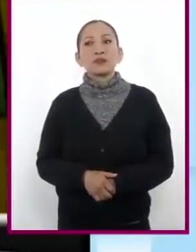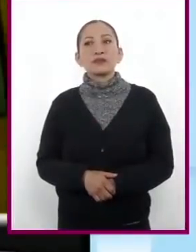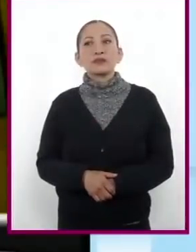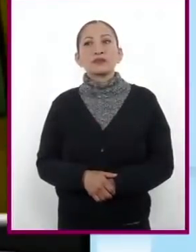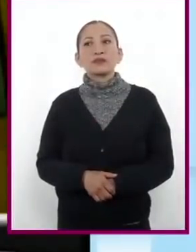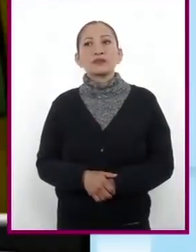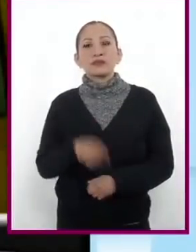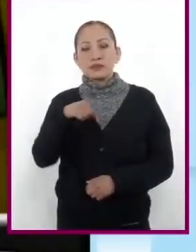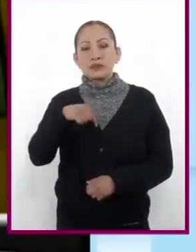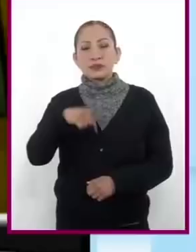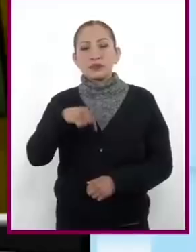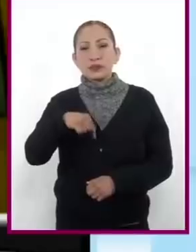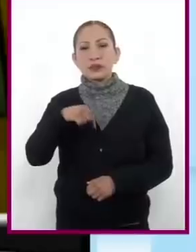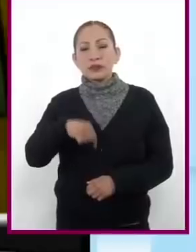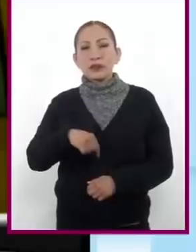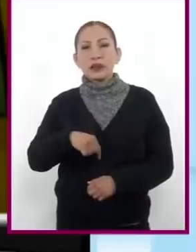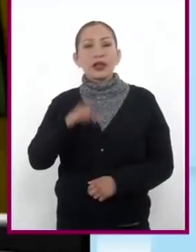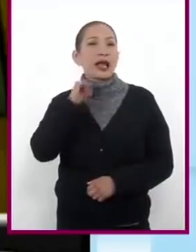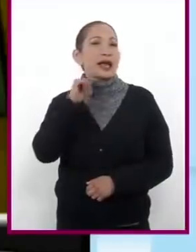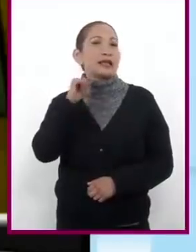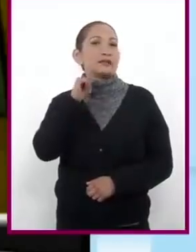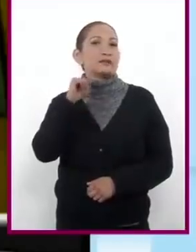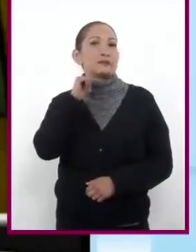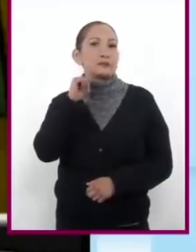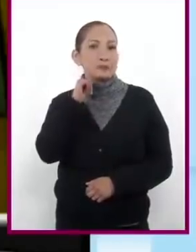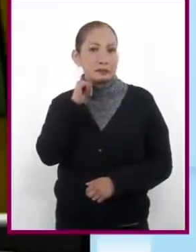De aquí, Azcapotzalco,